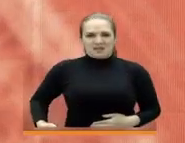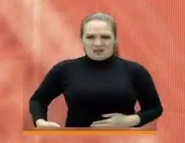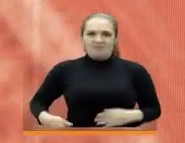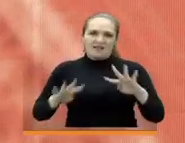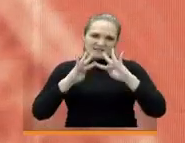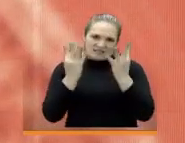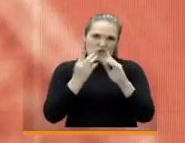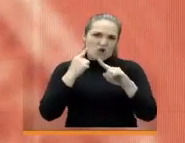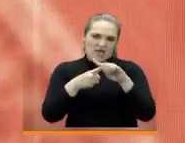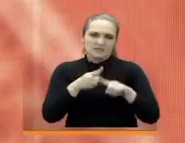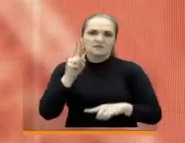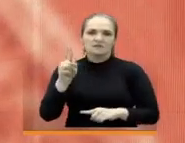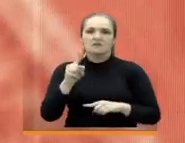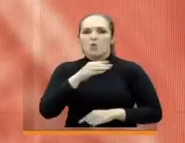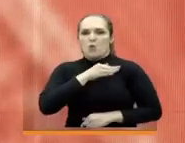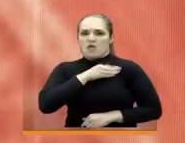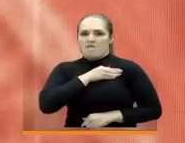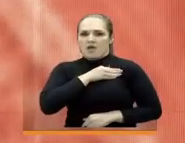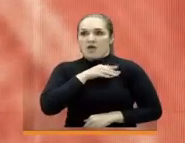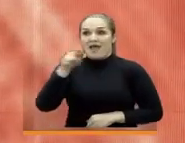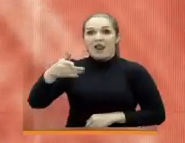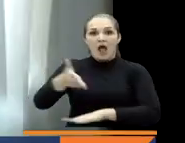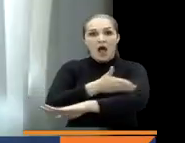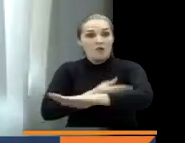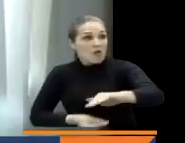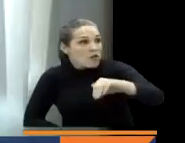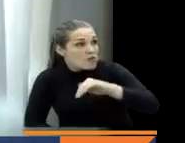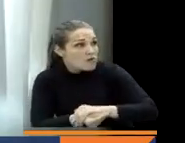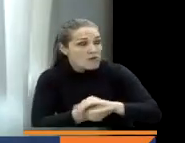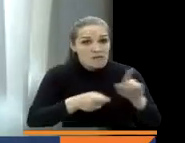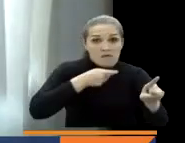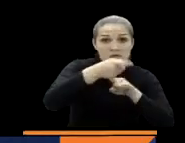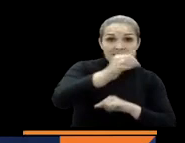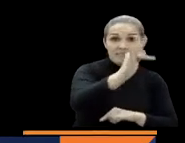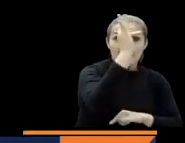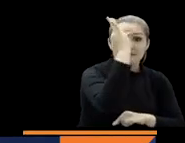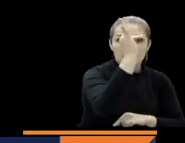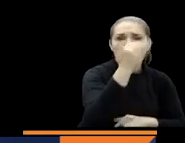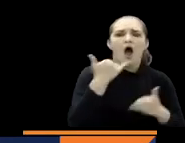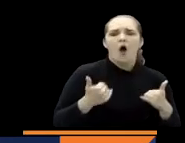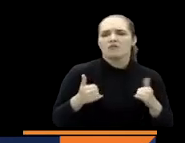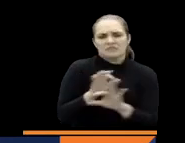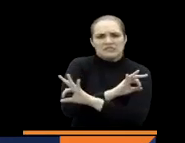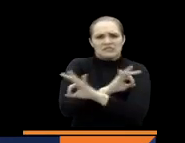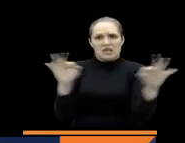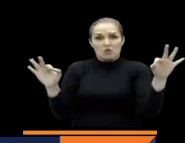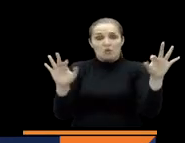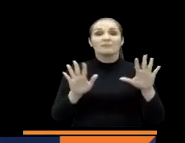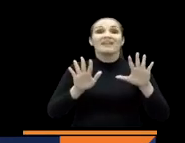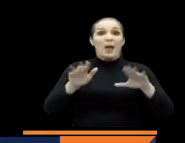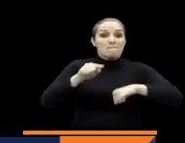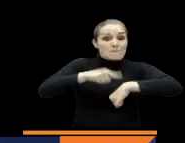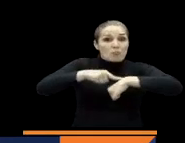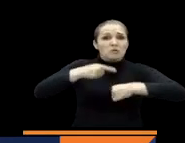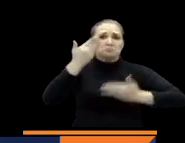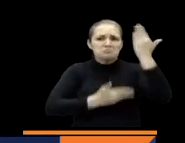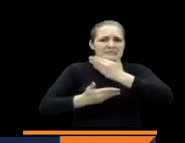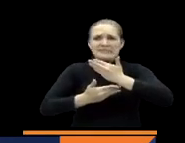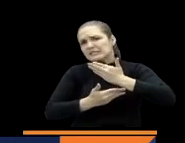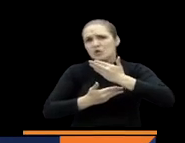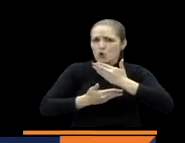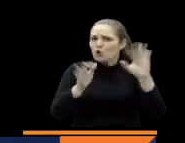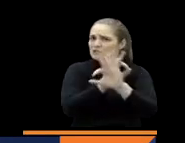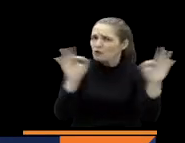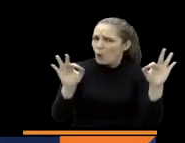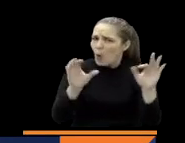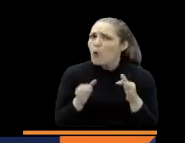fraude procesal y soborno a testigos. Durante la diligencia, la juez 28 de Conocimiento de Bogotá pidió que se investigue disciplinariamente